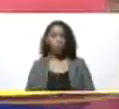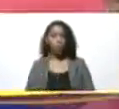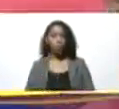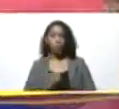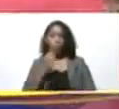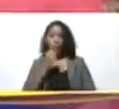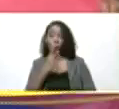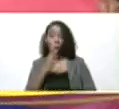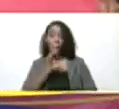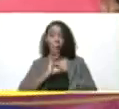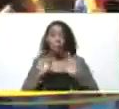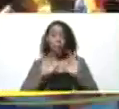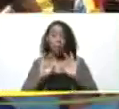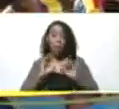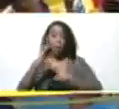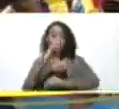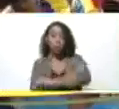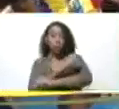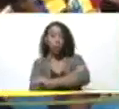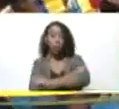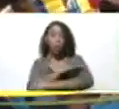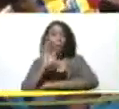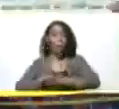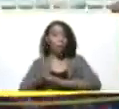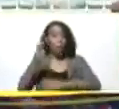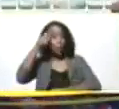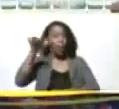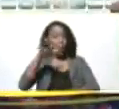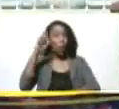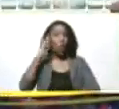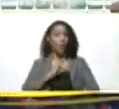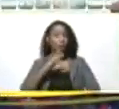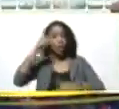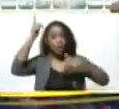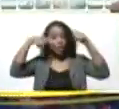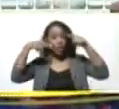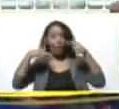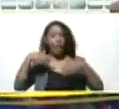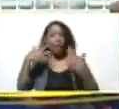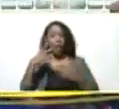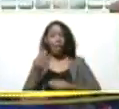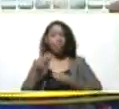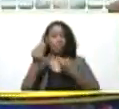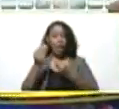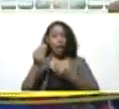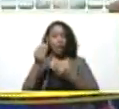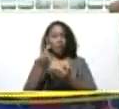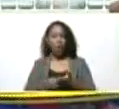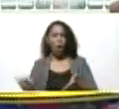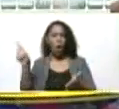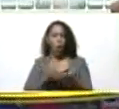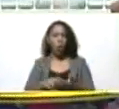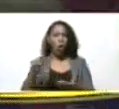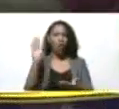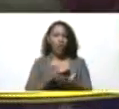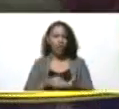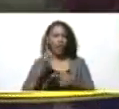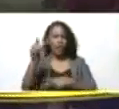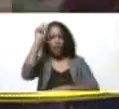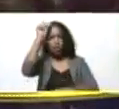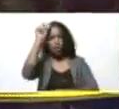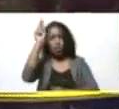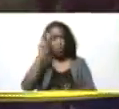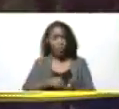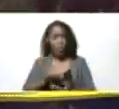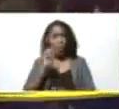Bueno, y que se prepare la oligarquía, porque el pueblo bolivariano de Chávez le va a dar una revolcada nuevamente en ese